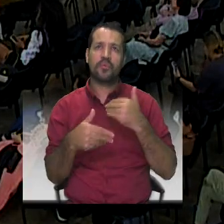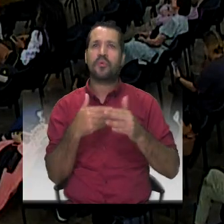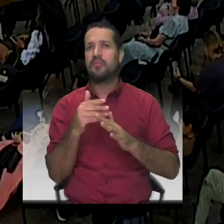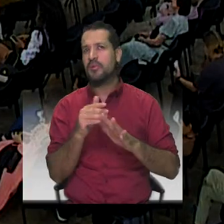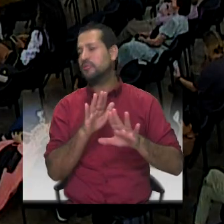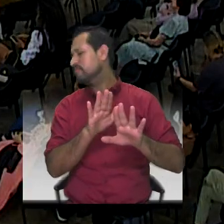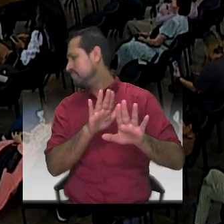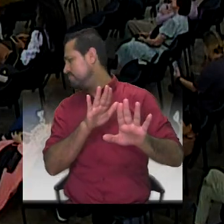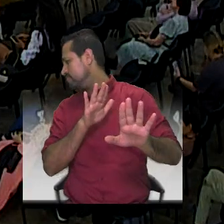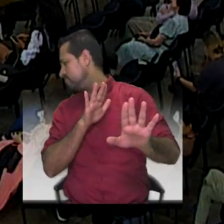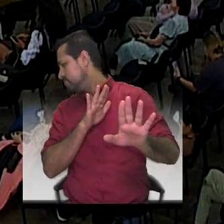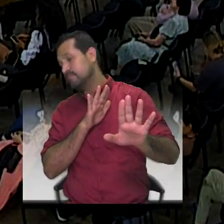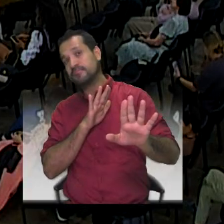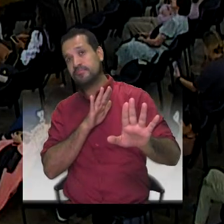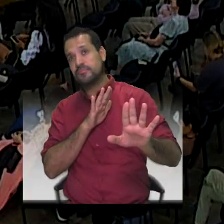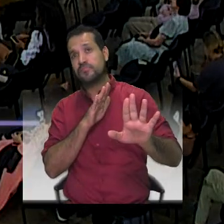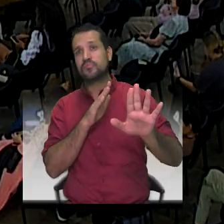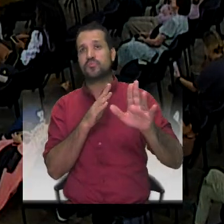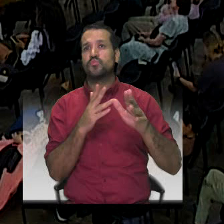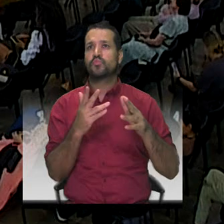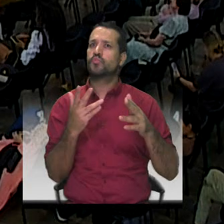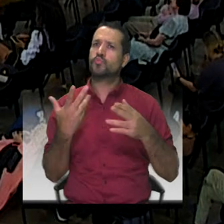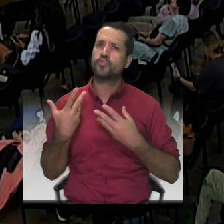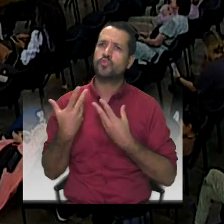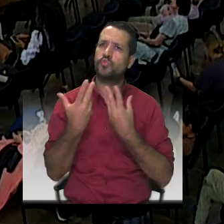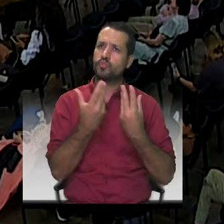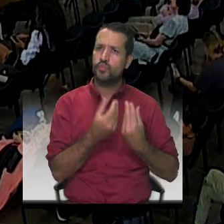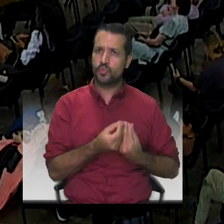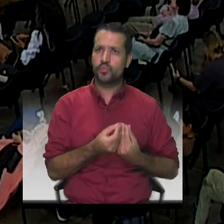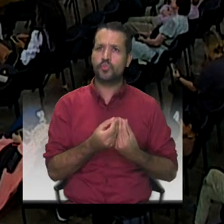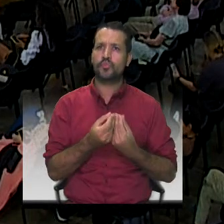realidad, ¿cierto? De lo que es nuestra realidad.